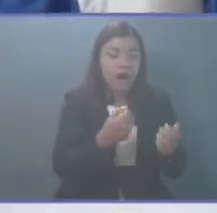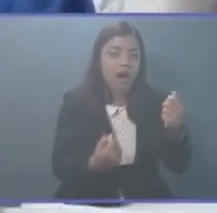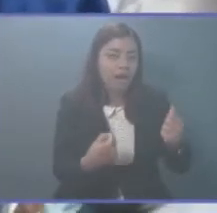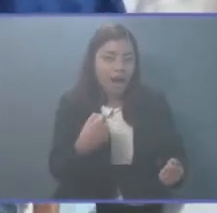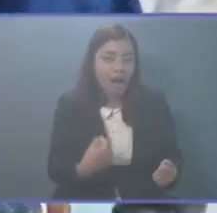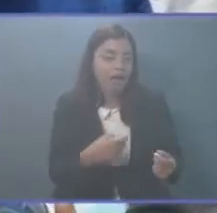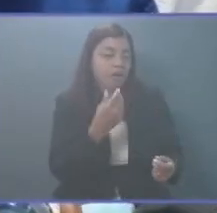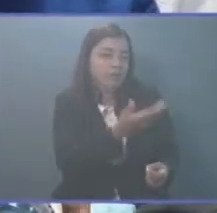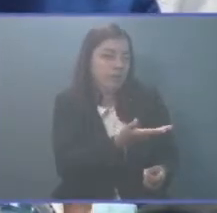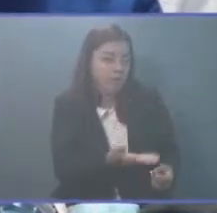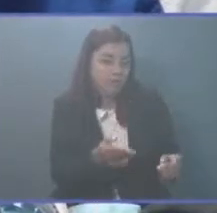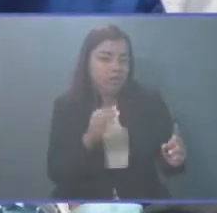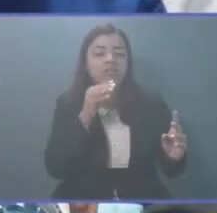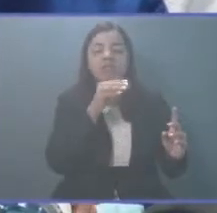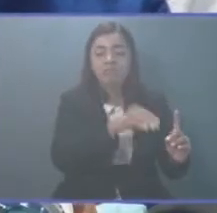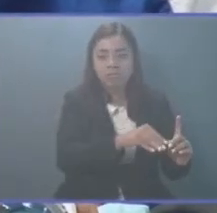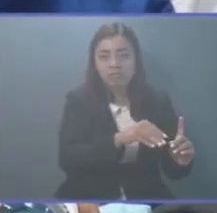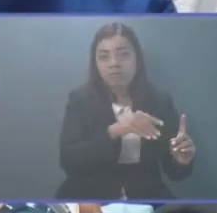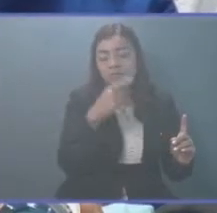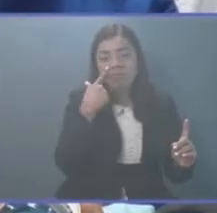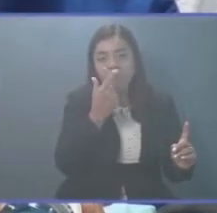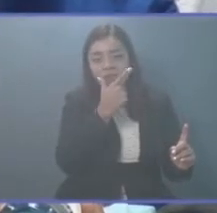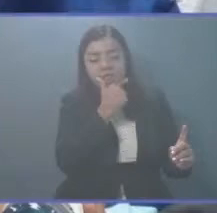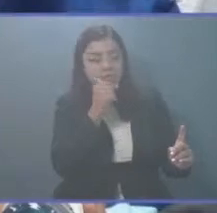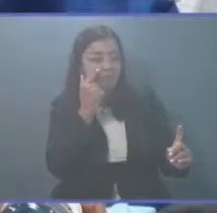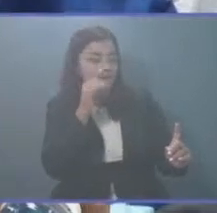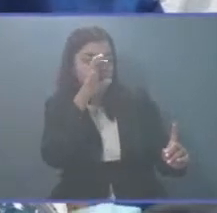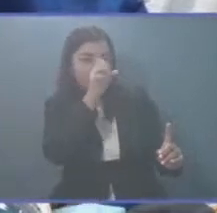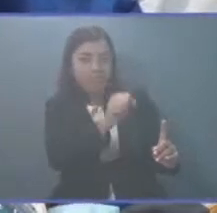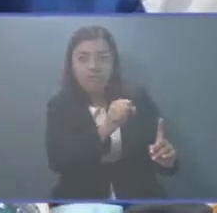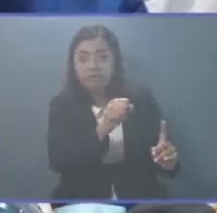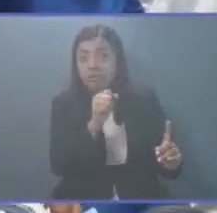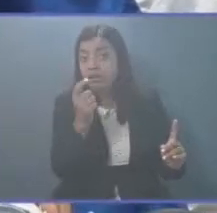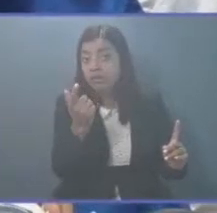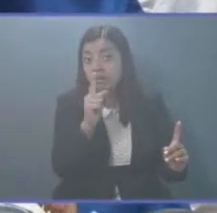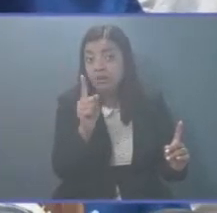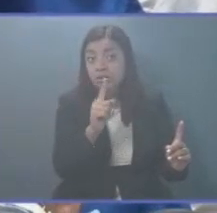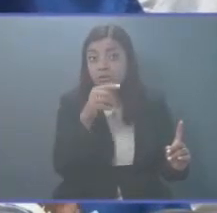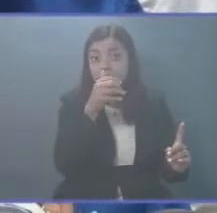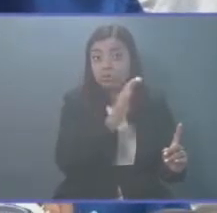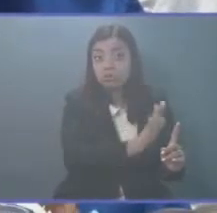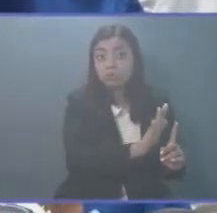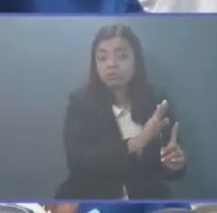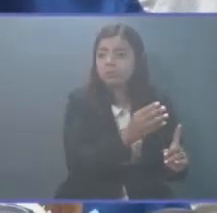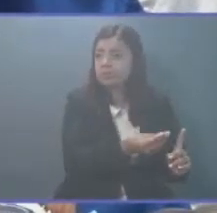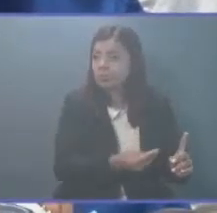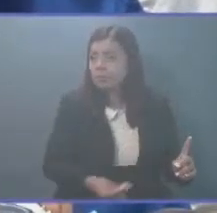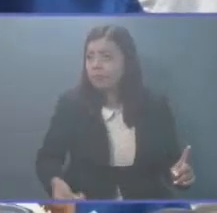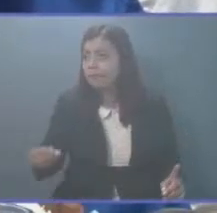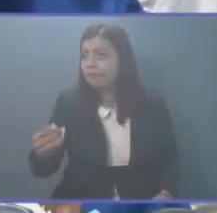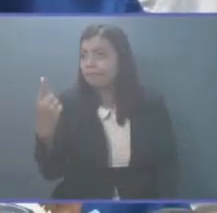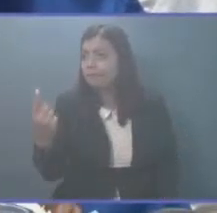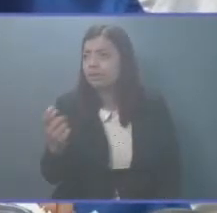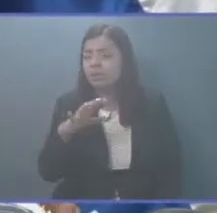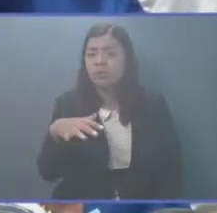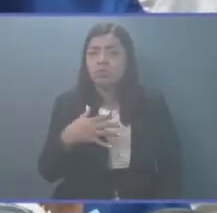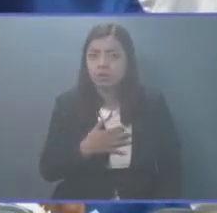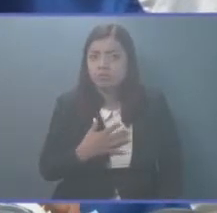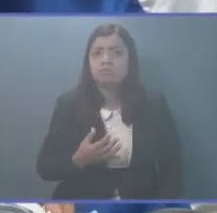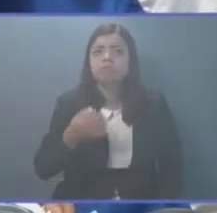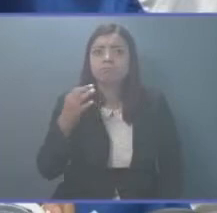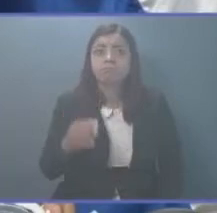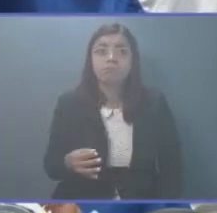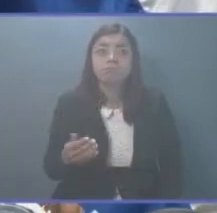valores empleados en la ejecución de los delitos contemplados en la presente ley no fuera propiedad del implicado, será devuelto a su legítimo propietario